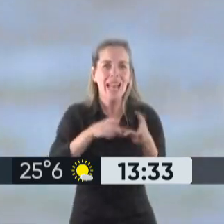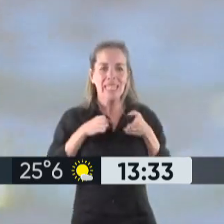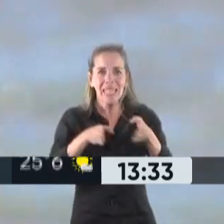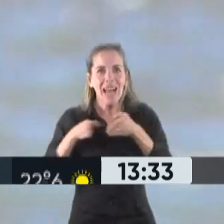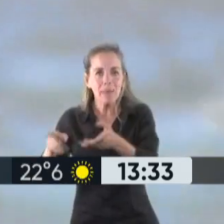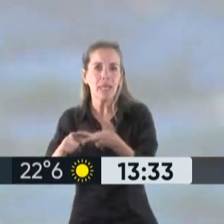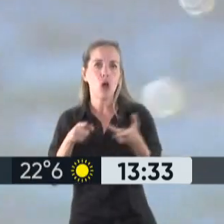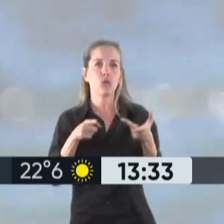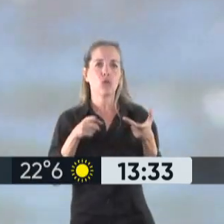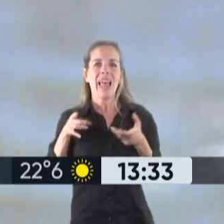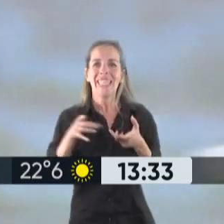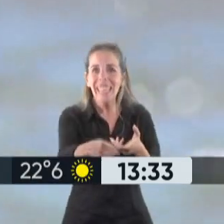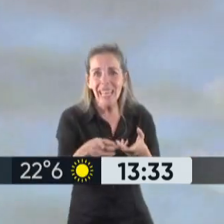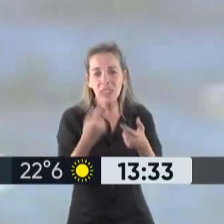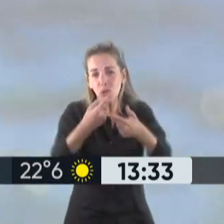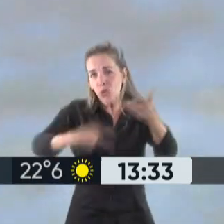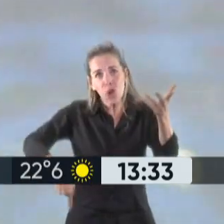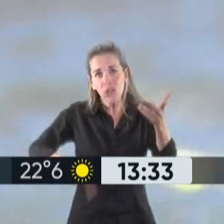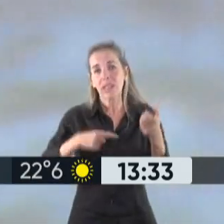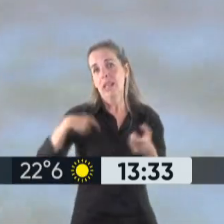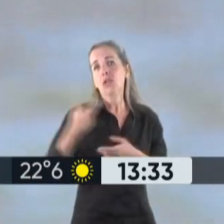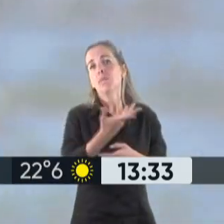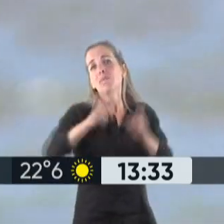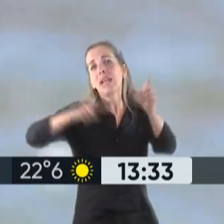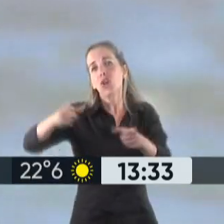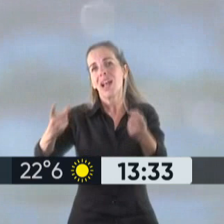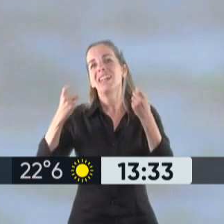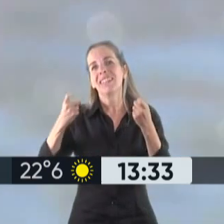trenes que la sociedad necesita para funcionar.